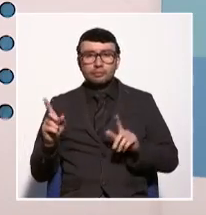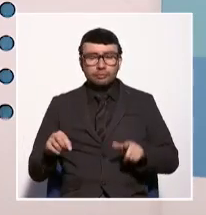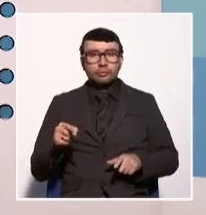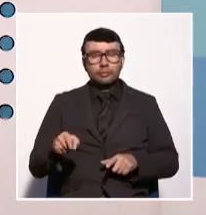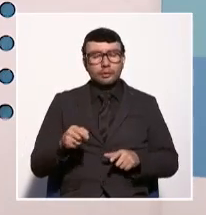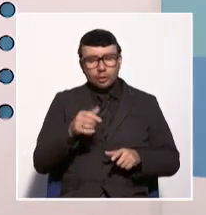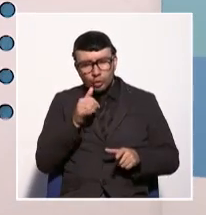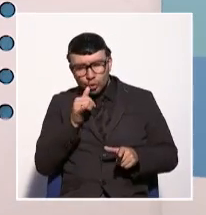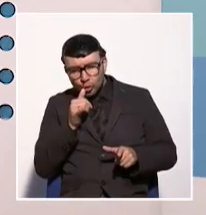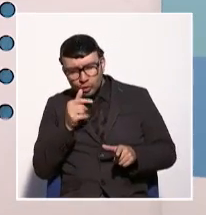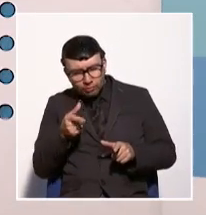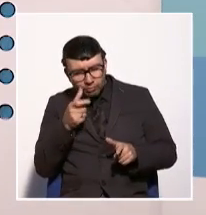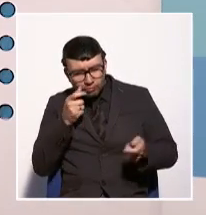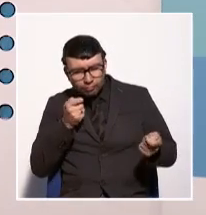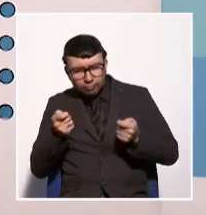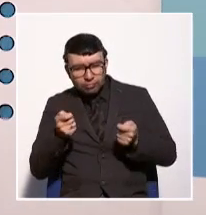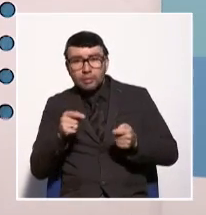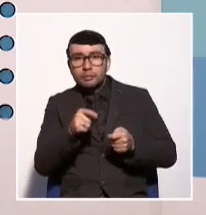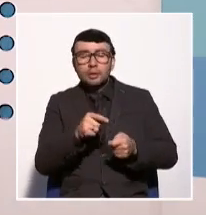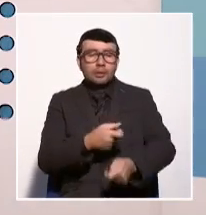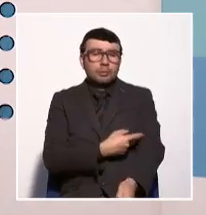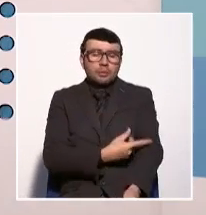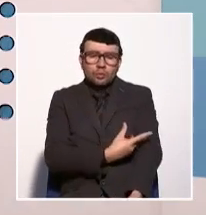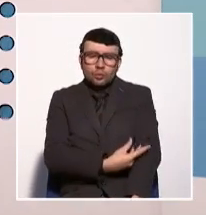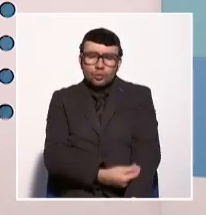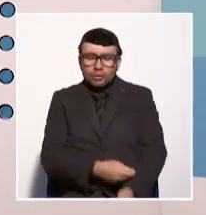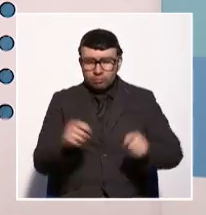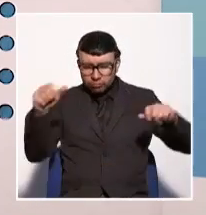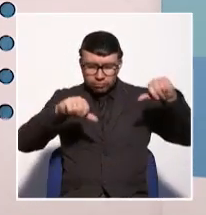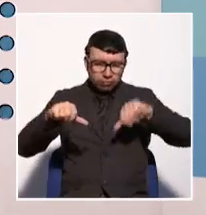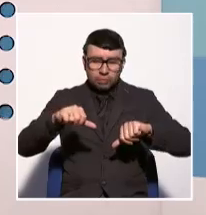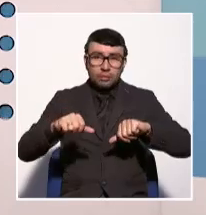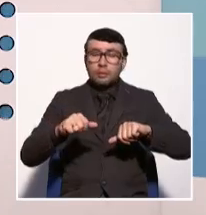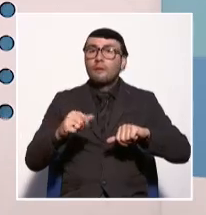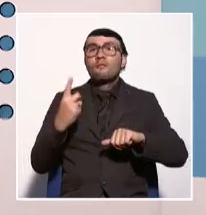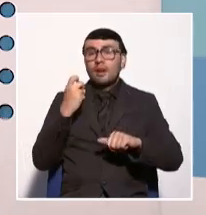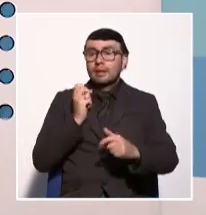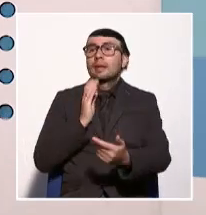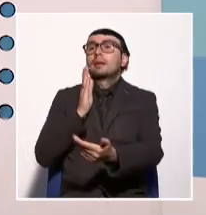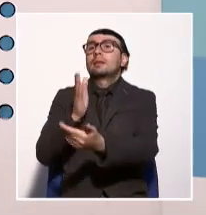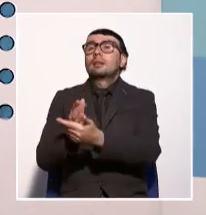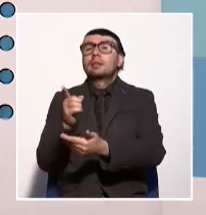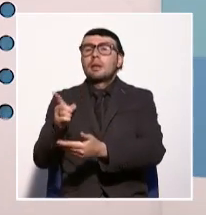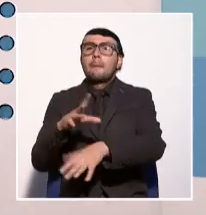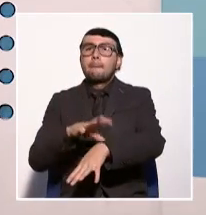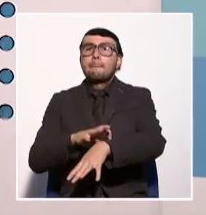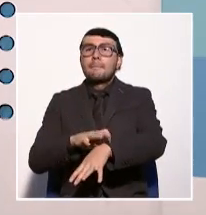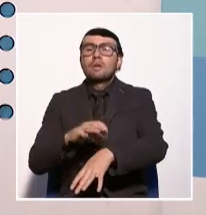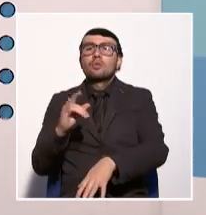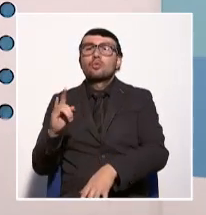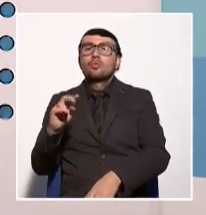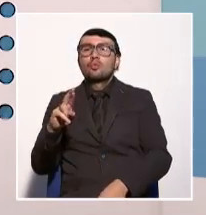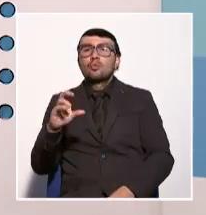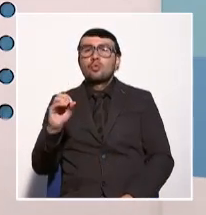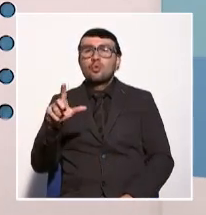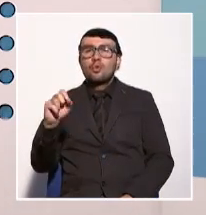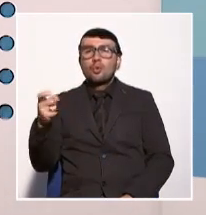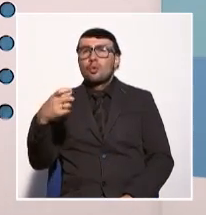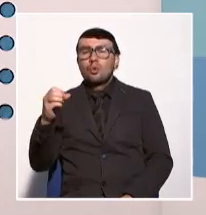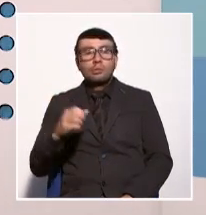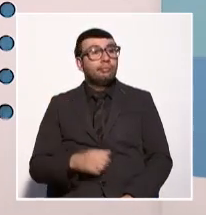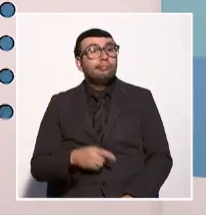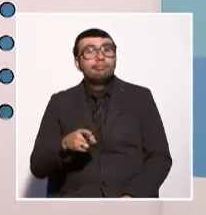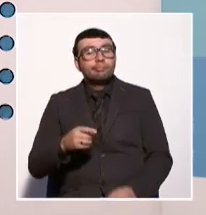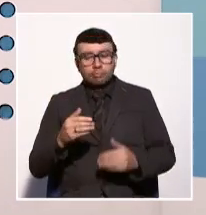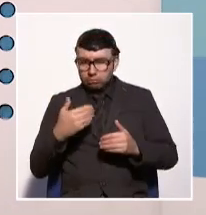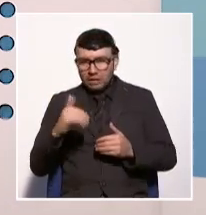rectal todo todavía no lo ha visto el urólogo quiero saber cuál es el paso